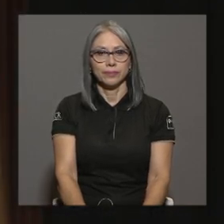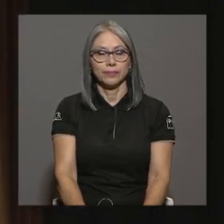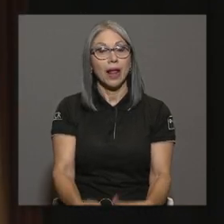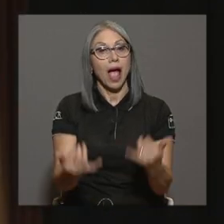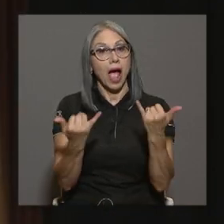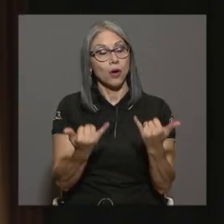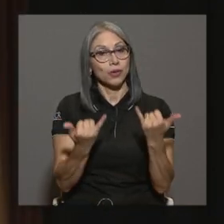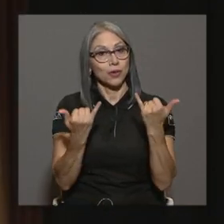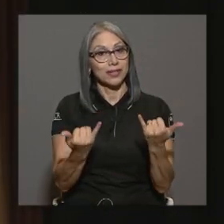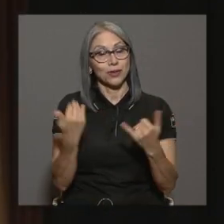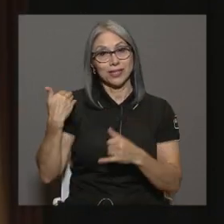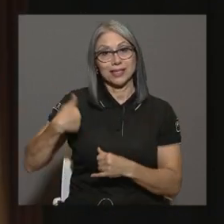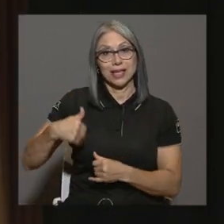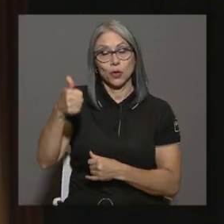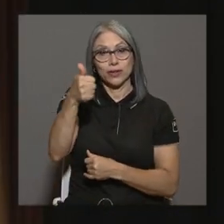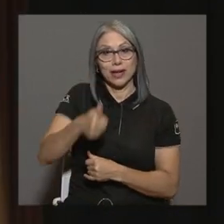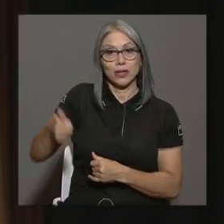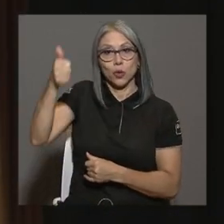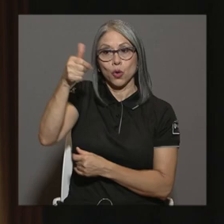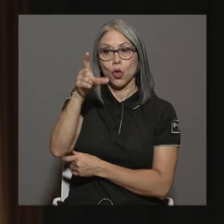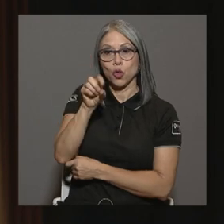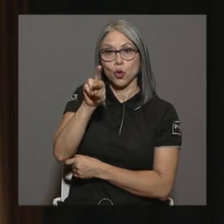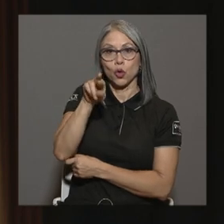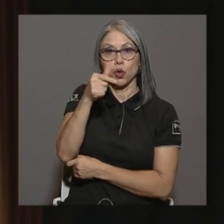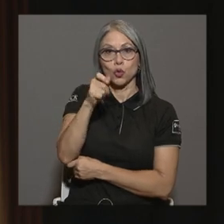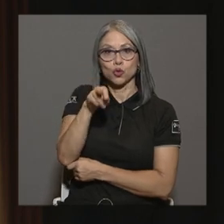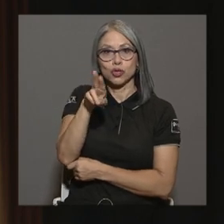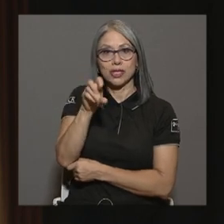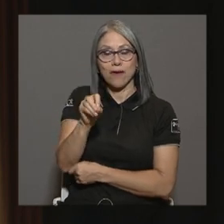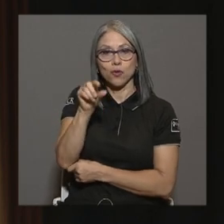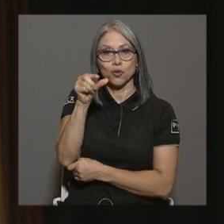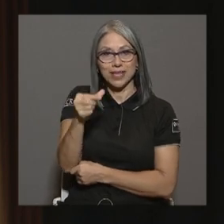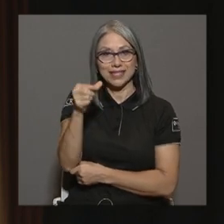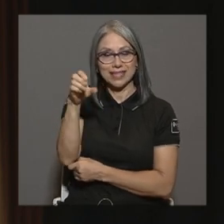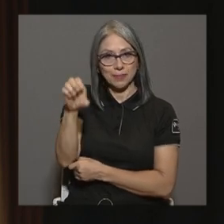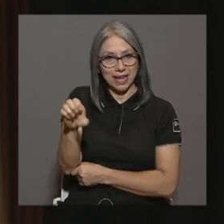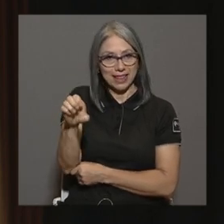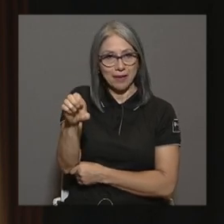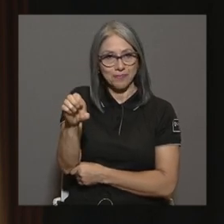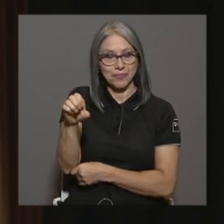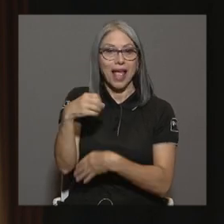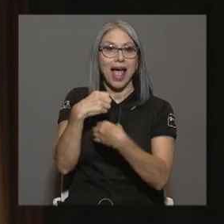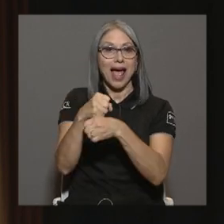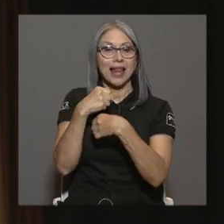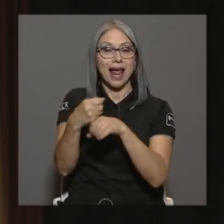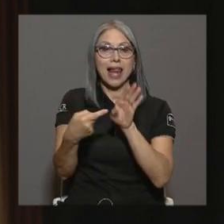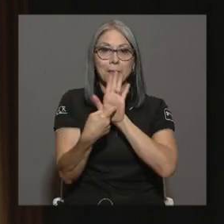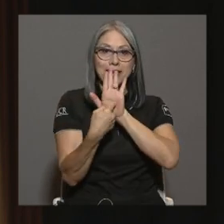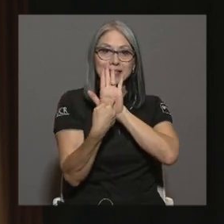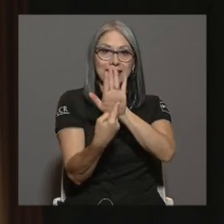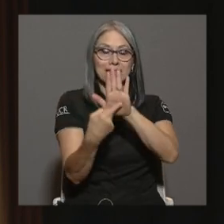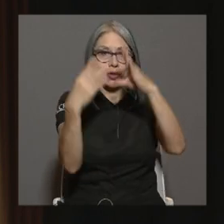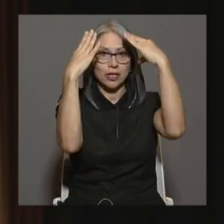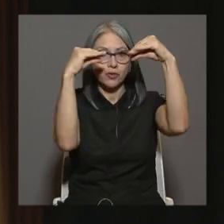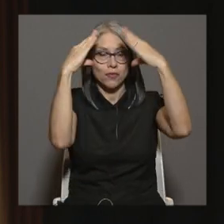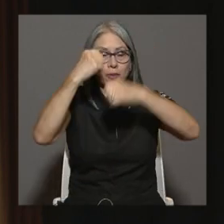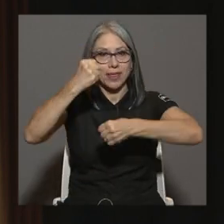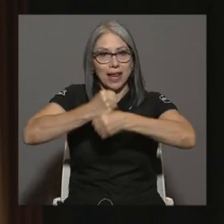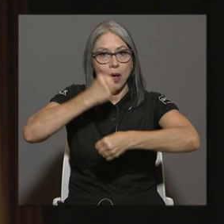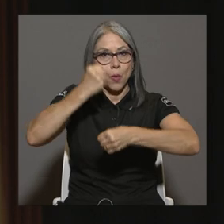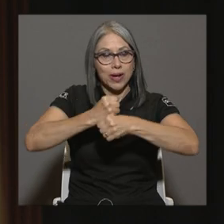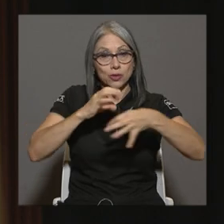A continuación, el señor rector, el doctor Gustavo Gutiérrez Espeleta, procederá a la presentación de su informe de